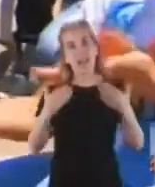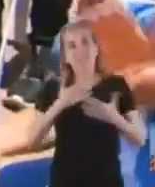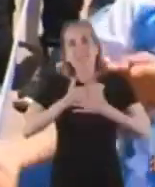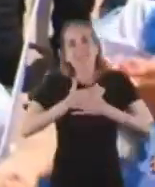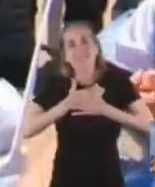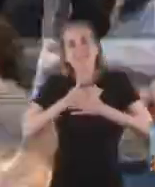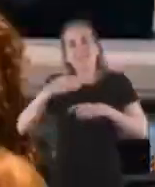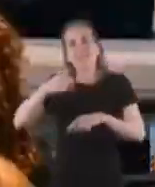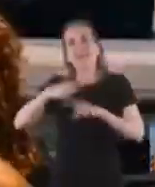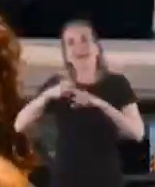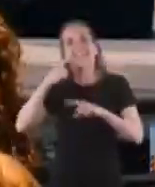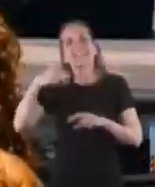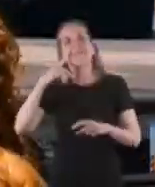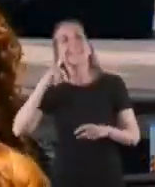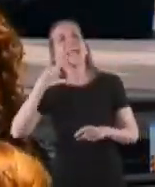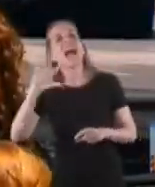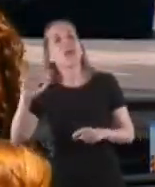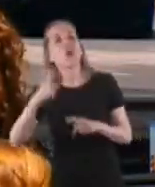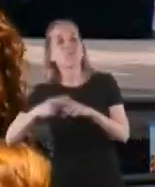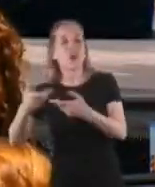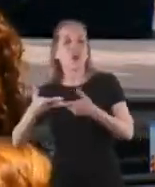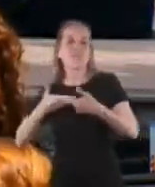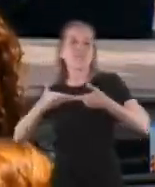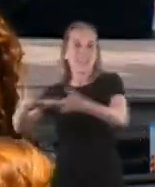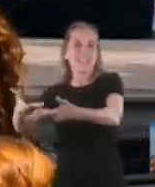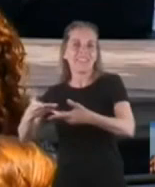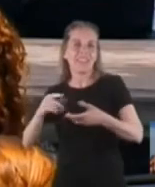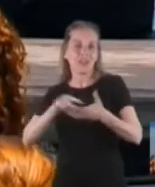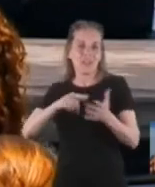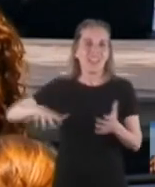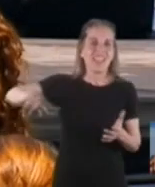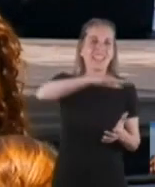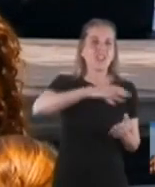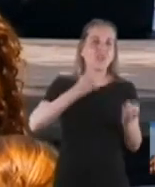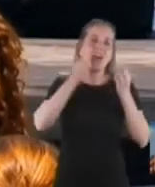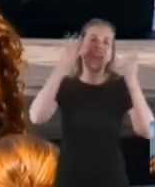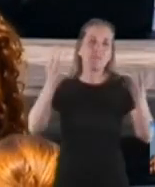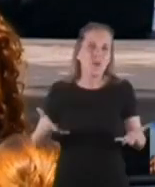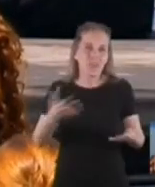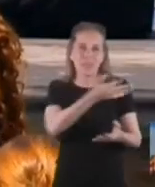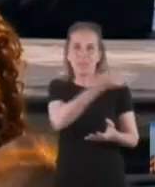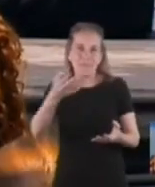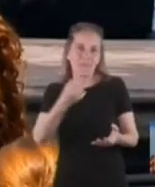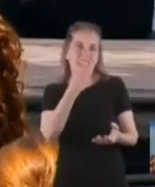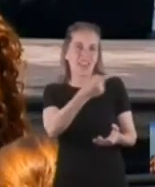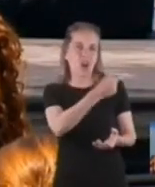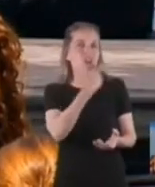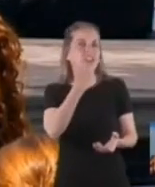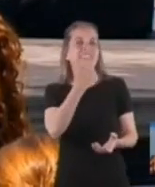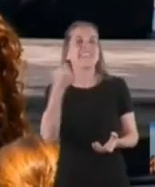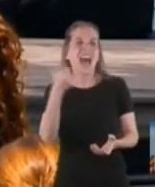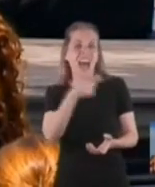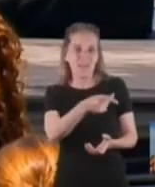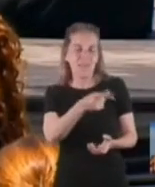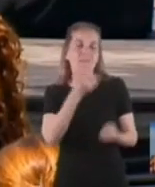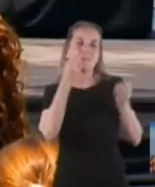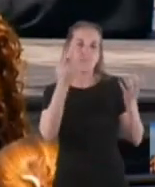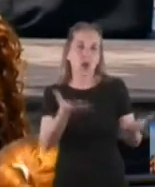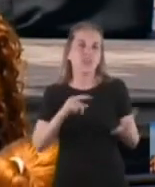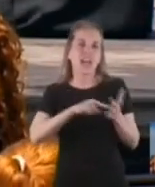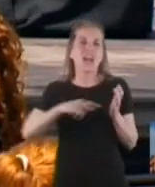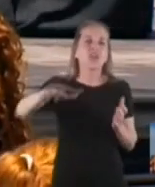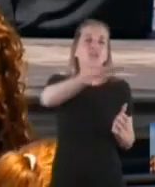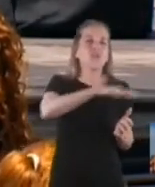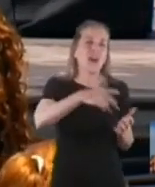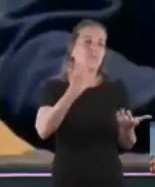Gracias, querido Maxi, por recibirnos en tu ciudad maravillosa, como ha dicho mi querido amigo,